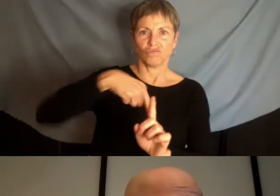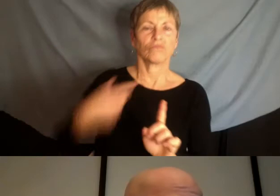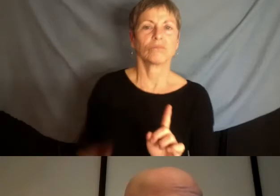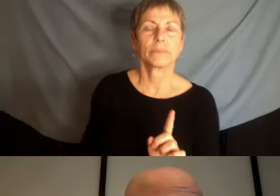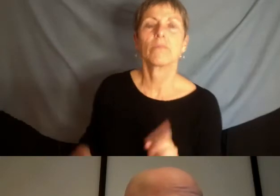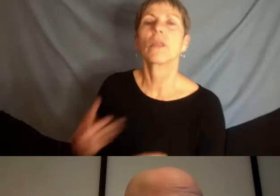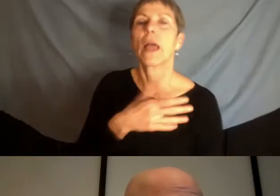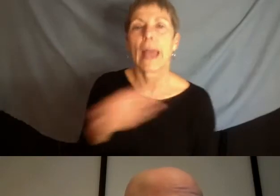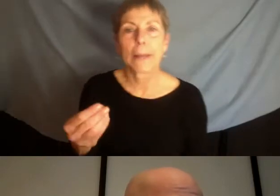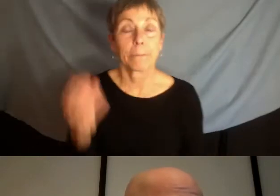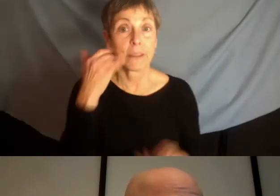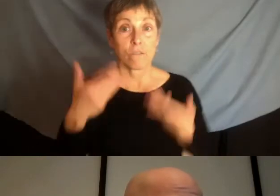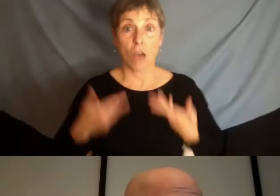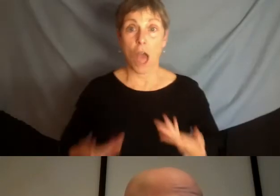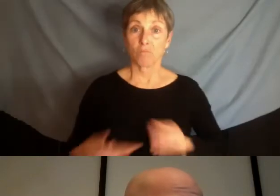Además,